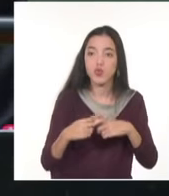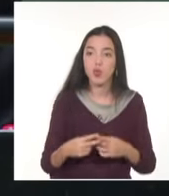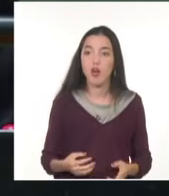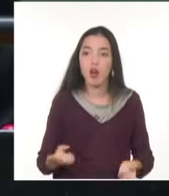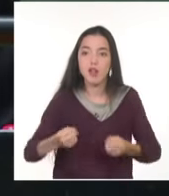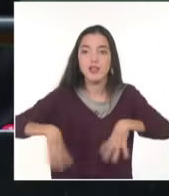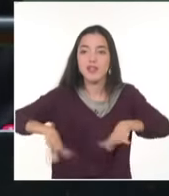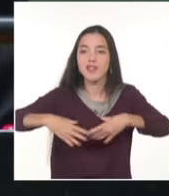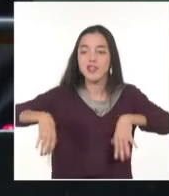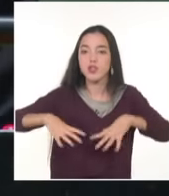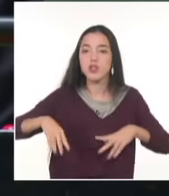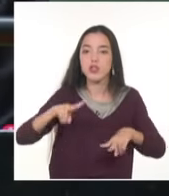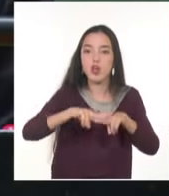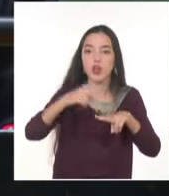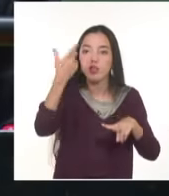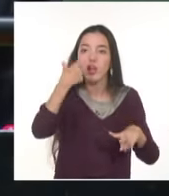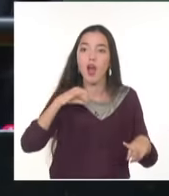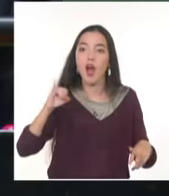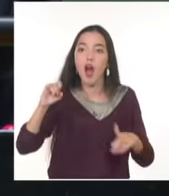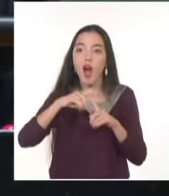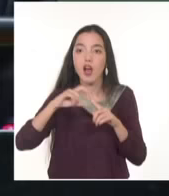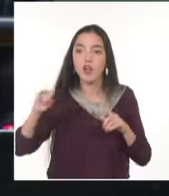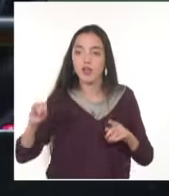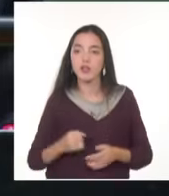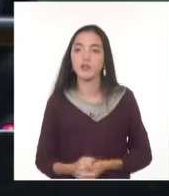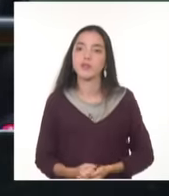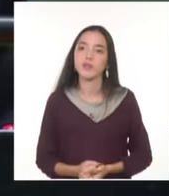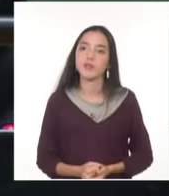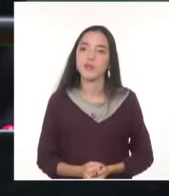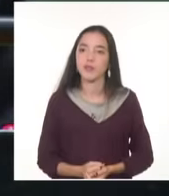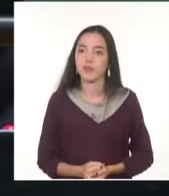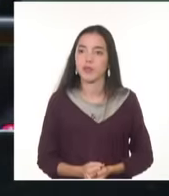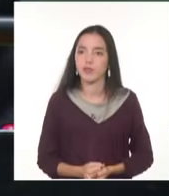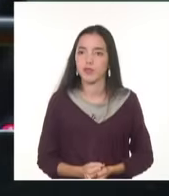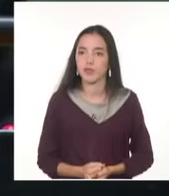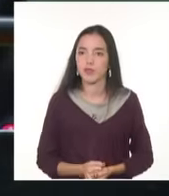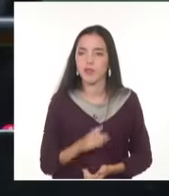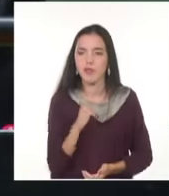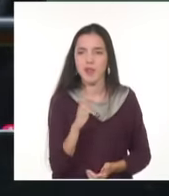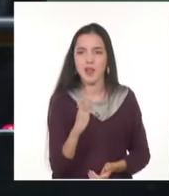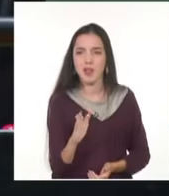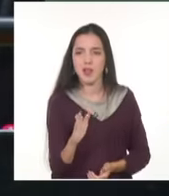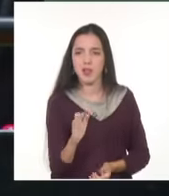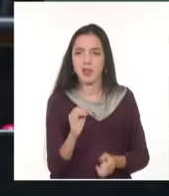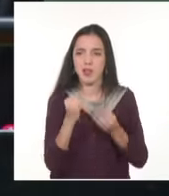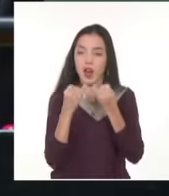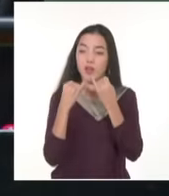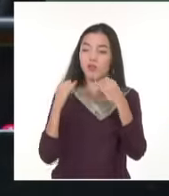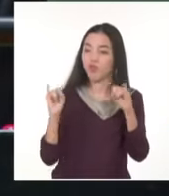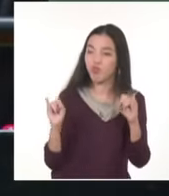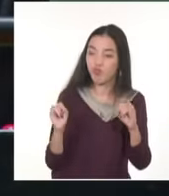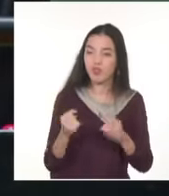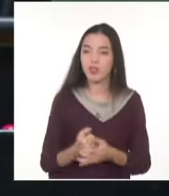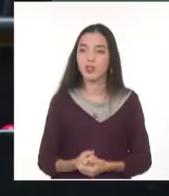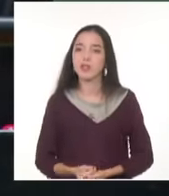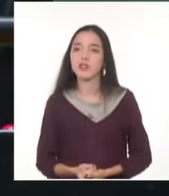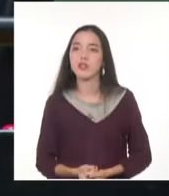en Haití que respete la independencia y soberanía de esa hermana nación.